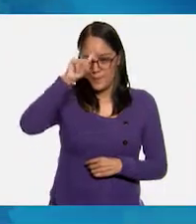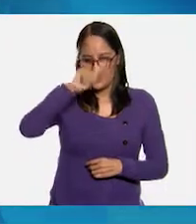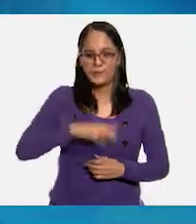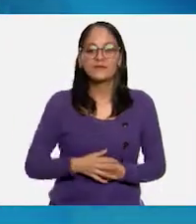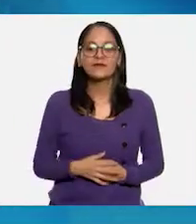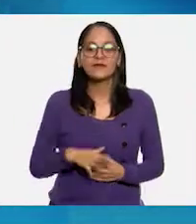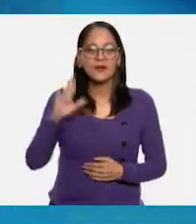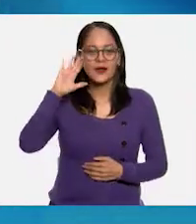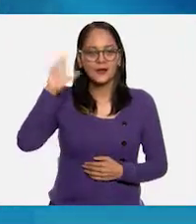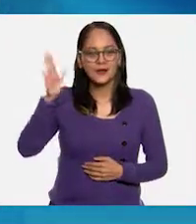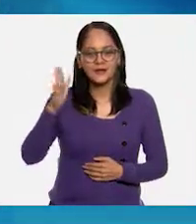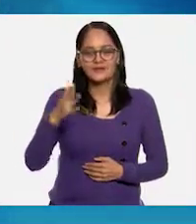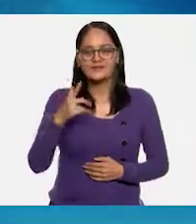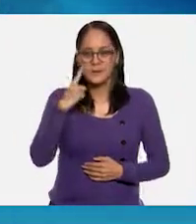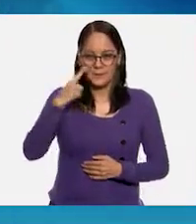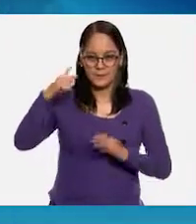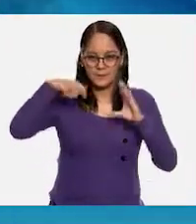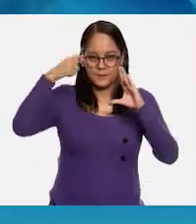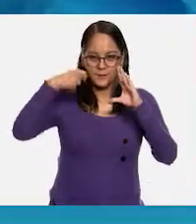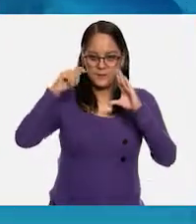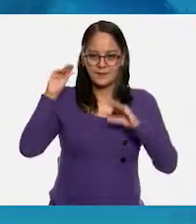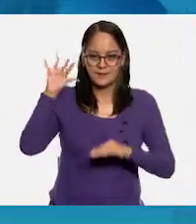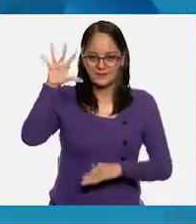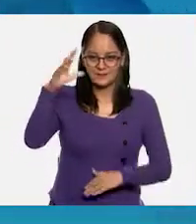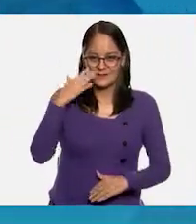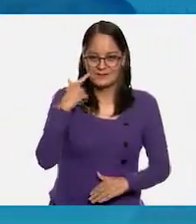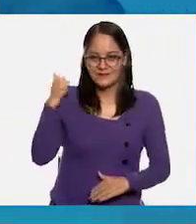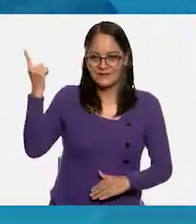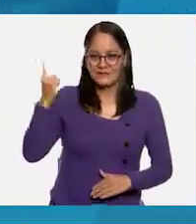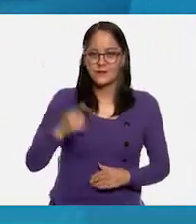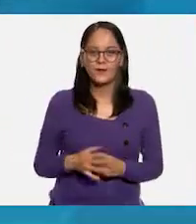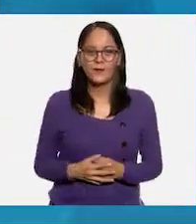¡Hola! ¡Vamos a ver el siguiente video!